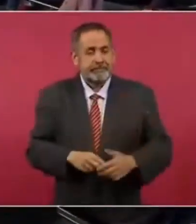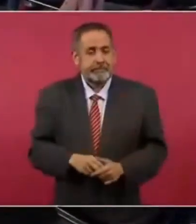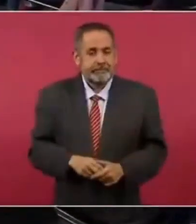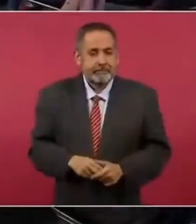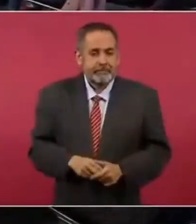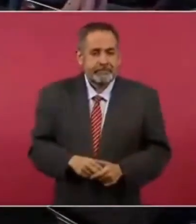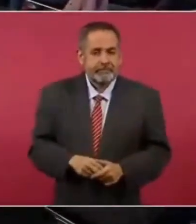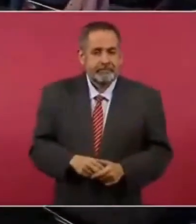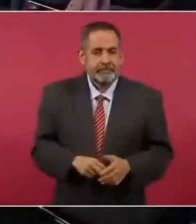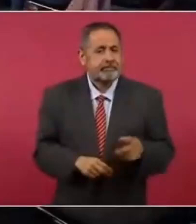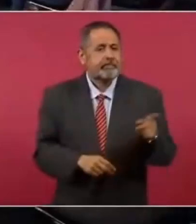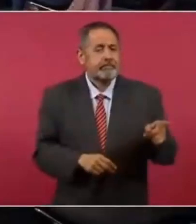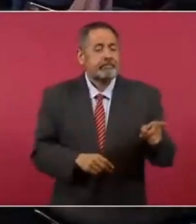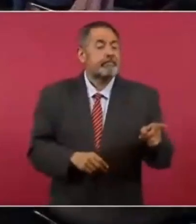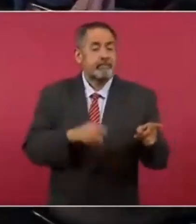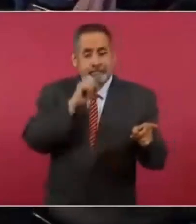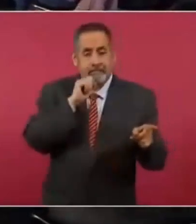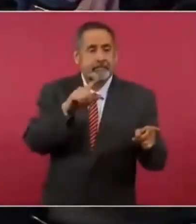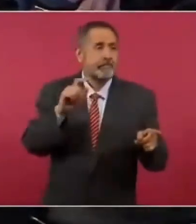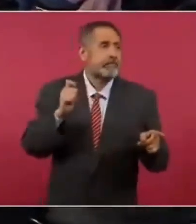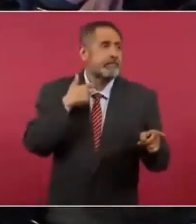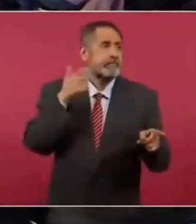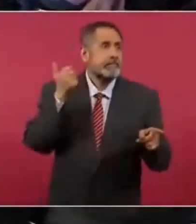Y había estado de gobernador